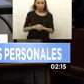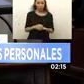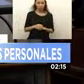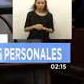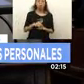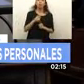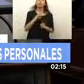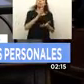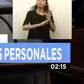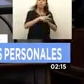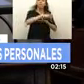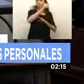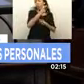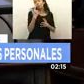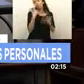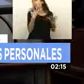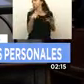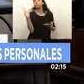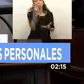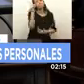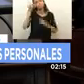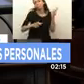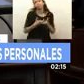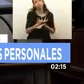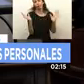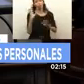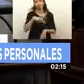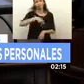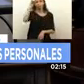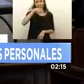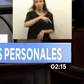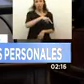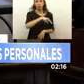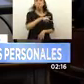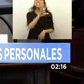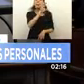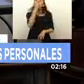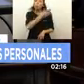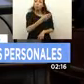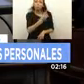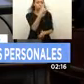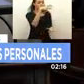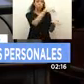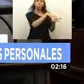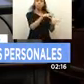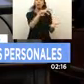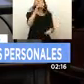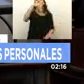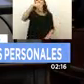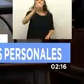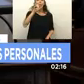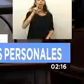fideos comida popular si las hay 50% lo controla una sola empresa molinos río de la